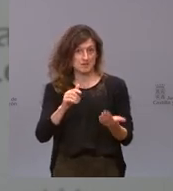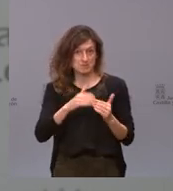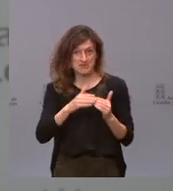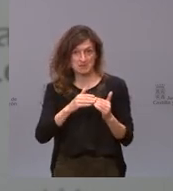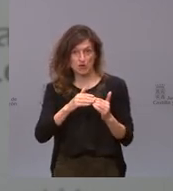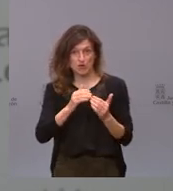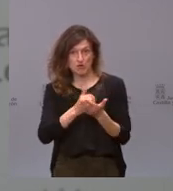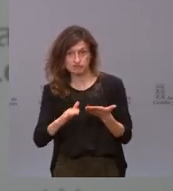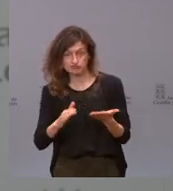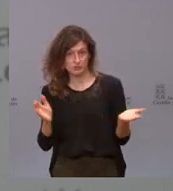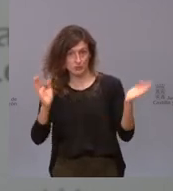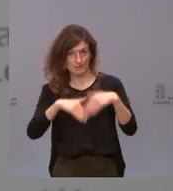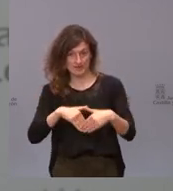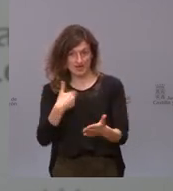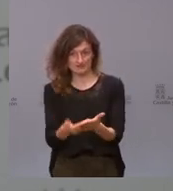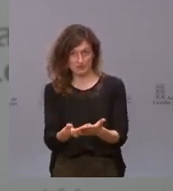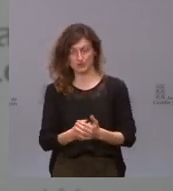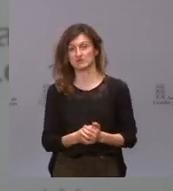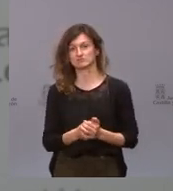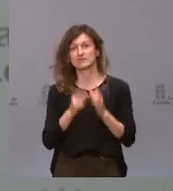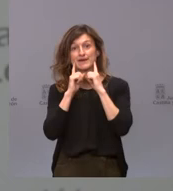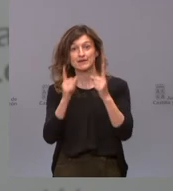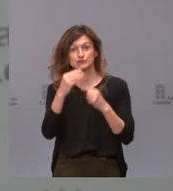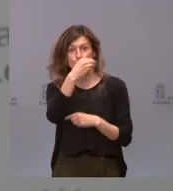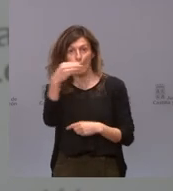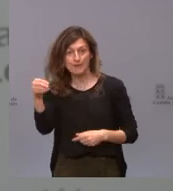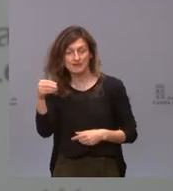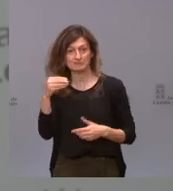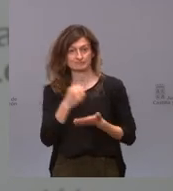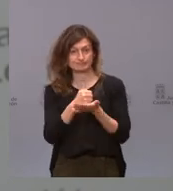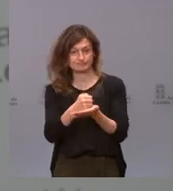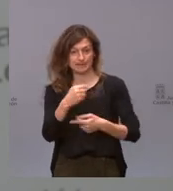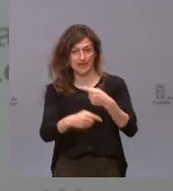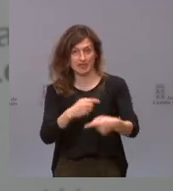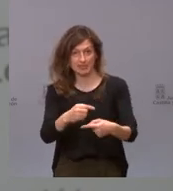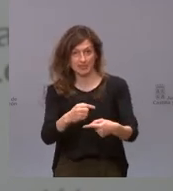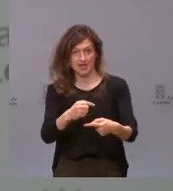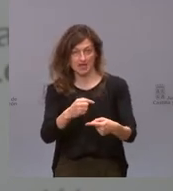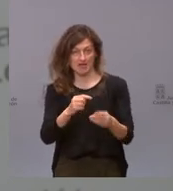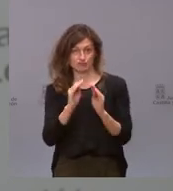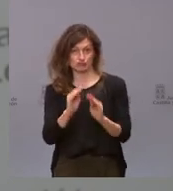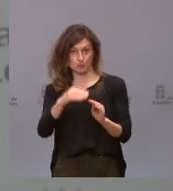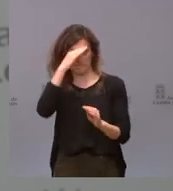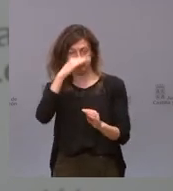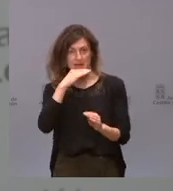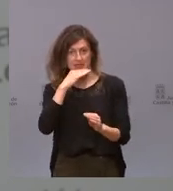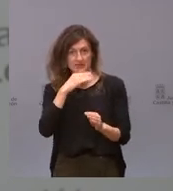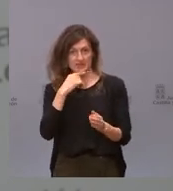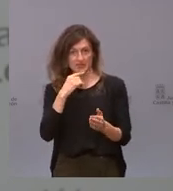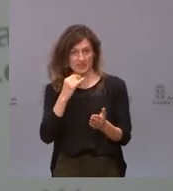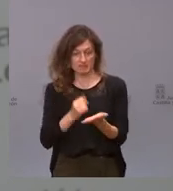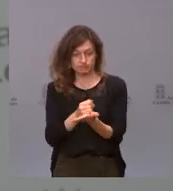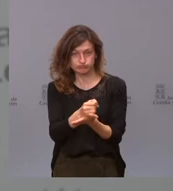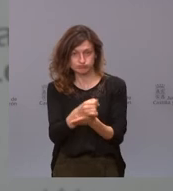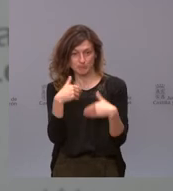este momento pero estamos poniendo el caso de un joven que hereda de su padre pues una explotación agraria